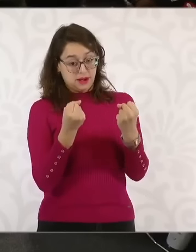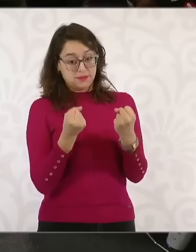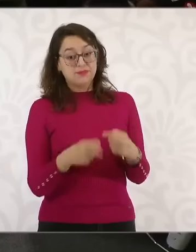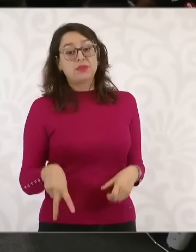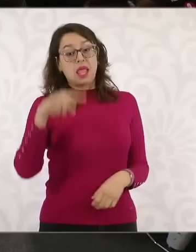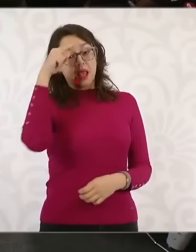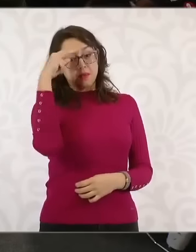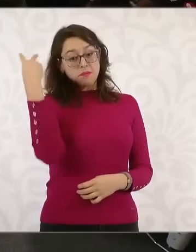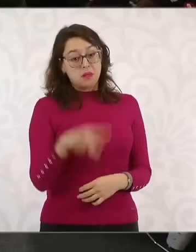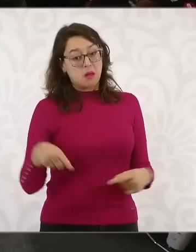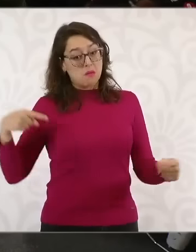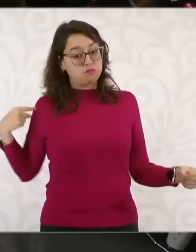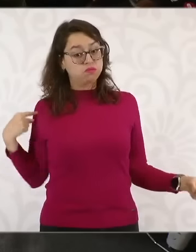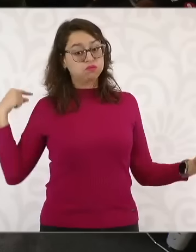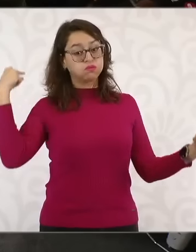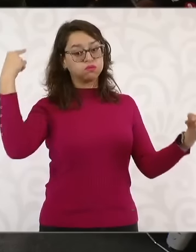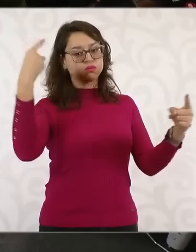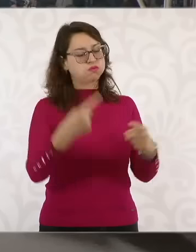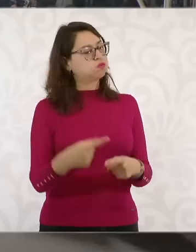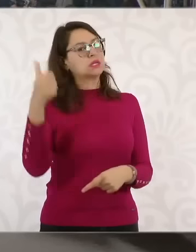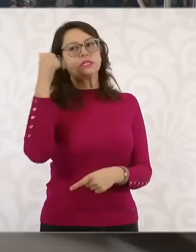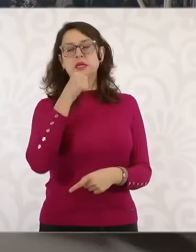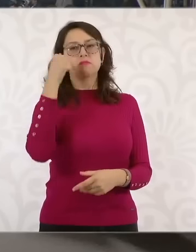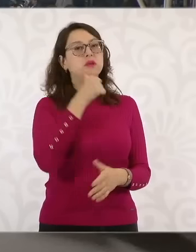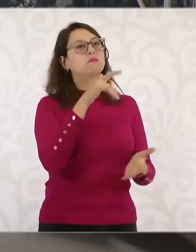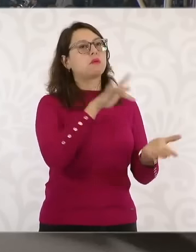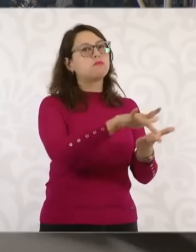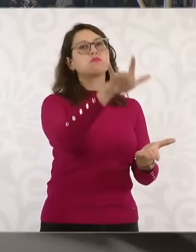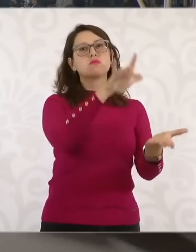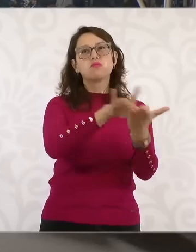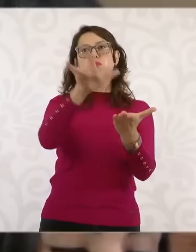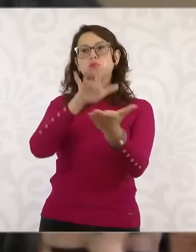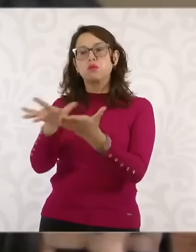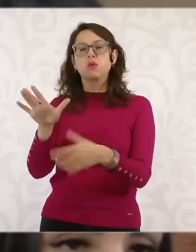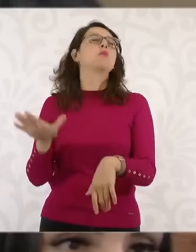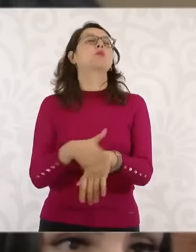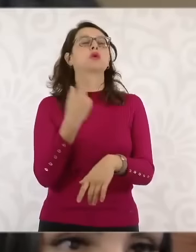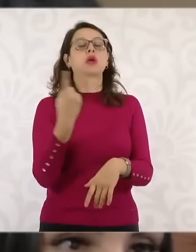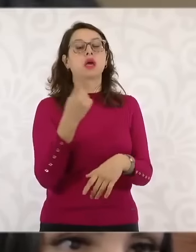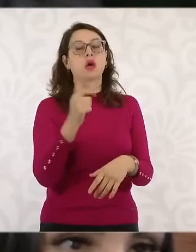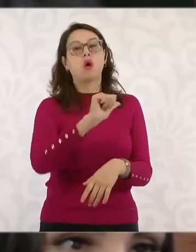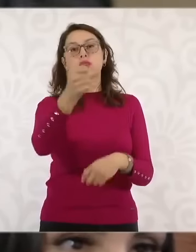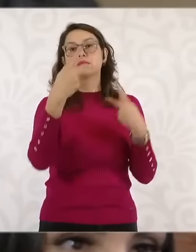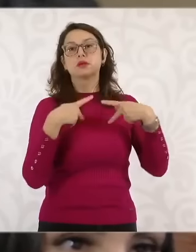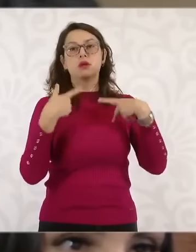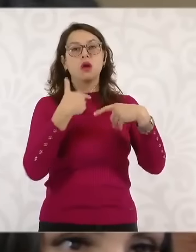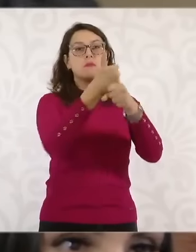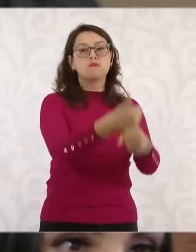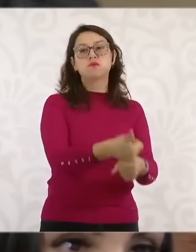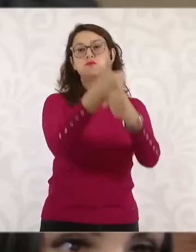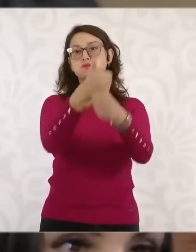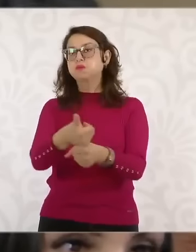pues ha buscado aliviar en la medida de sus posibilidades el sufrimiento de los pueblos,